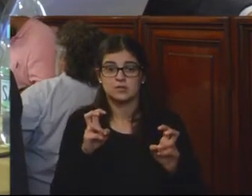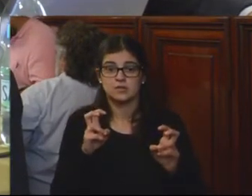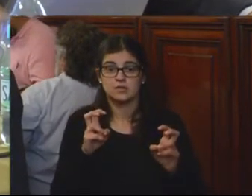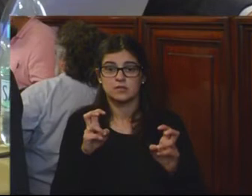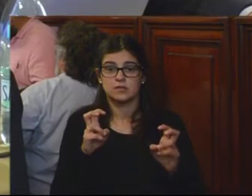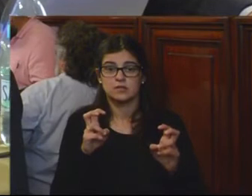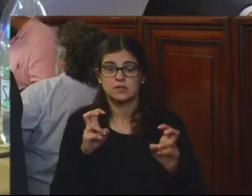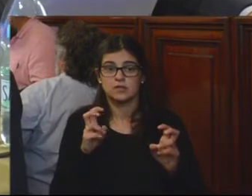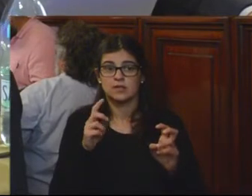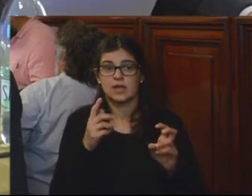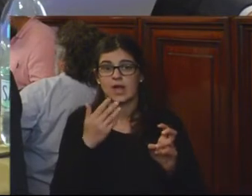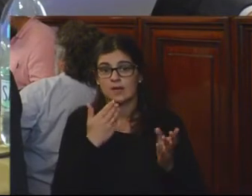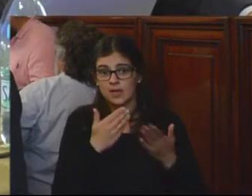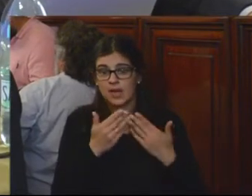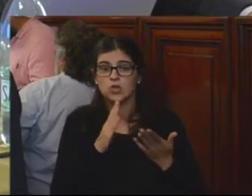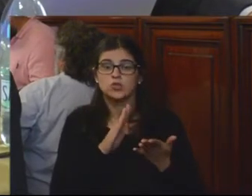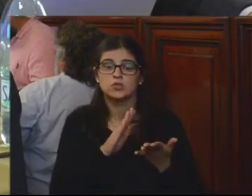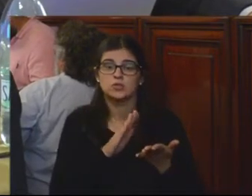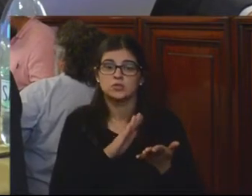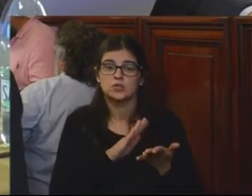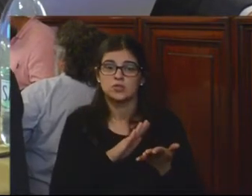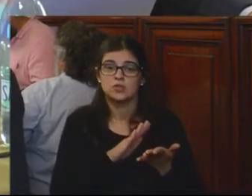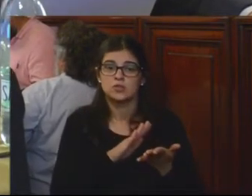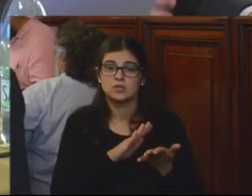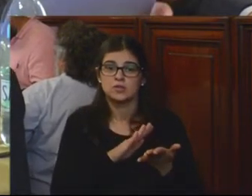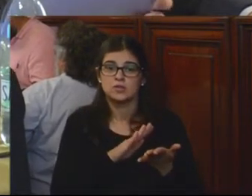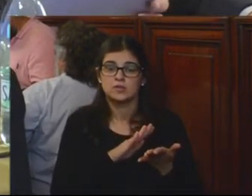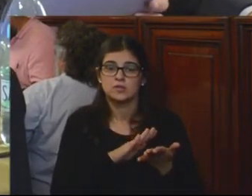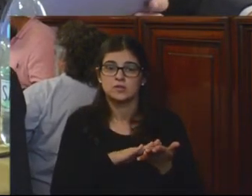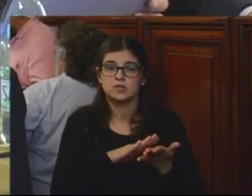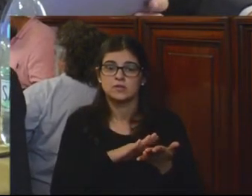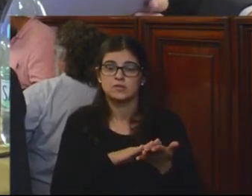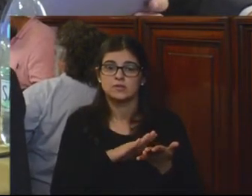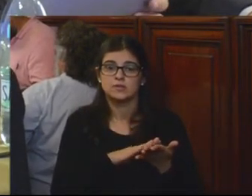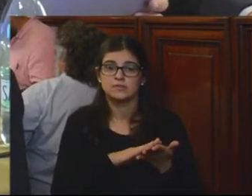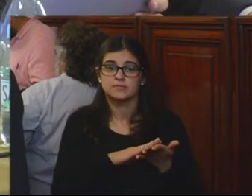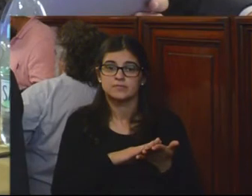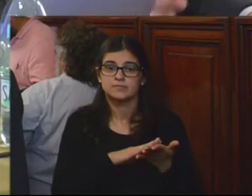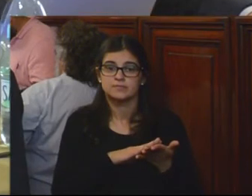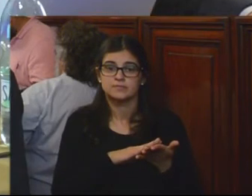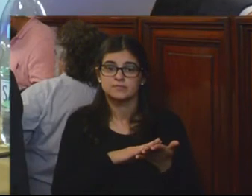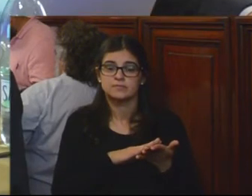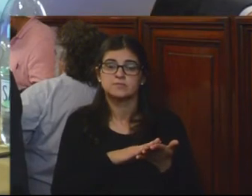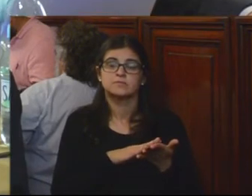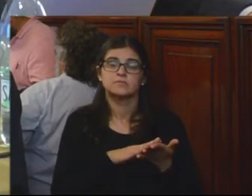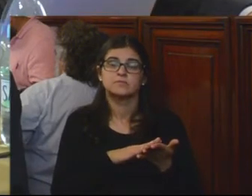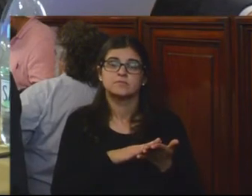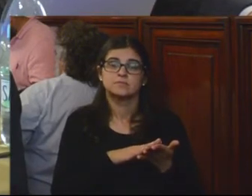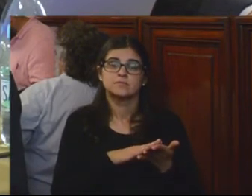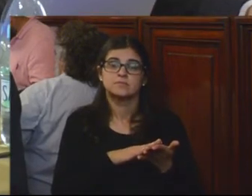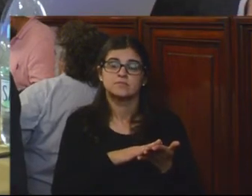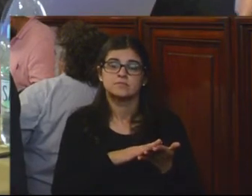se había hecho referencia vinculado con los los exámenes